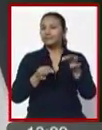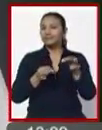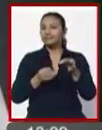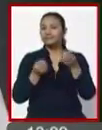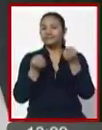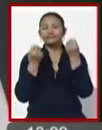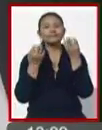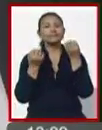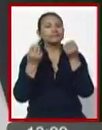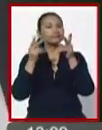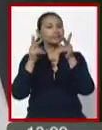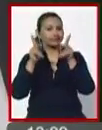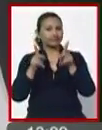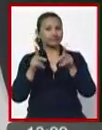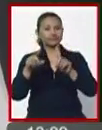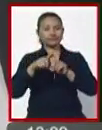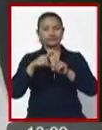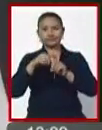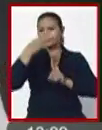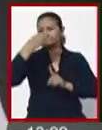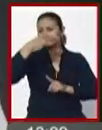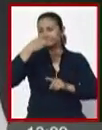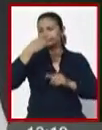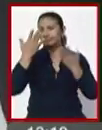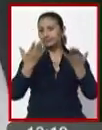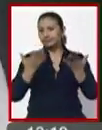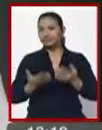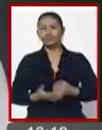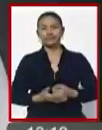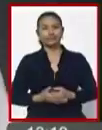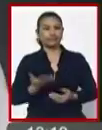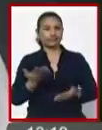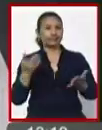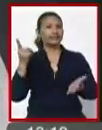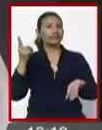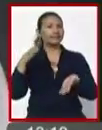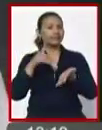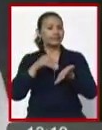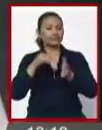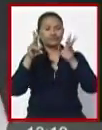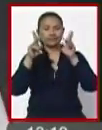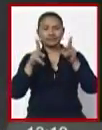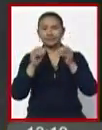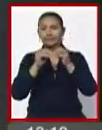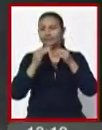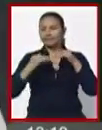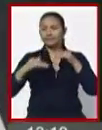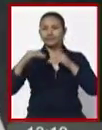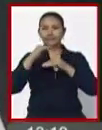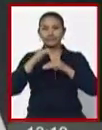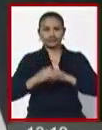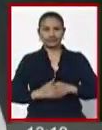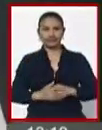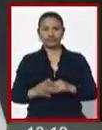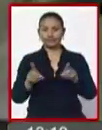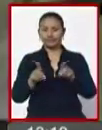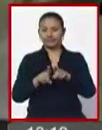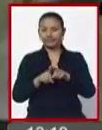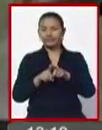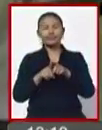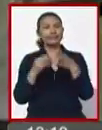cifra de positivos de influenza. Alrededor de los 1.000 casos, un poco más de 1.000 casos,